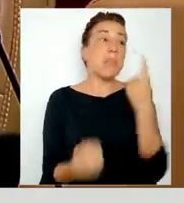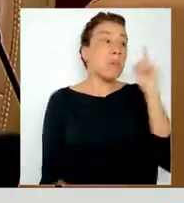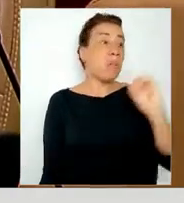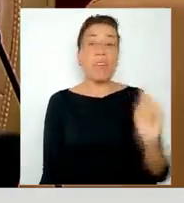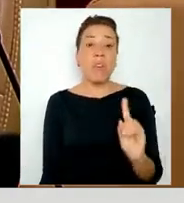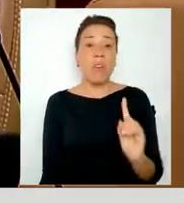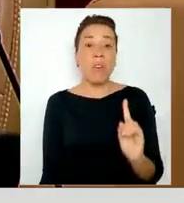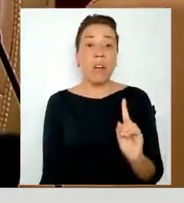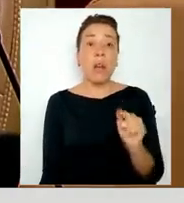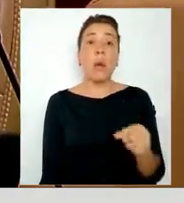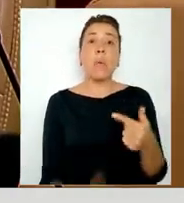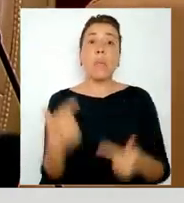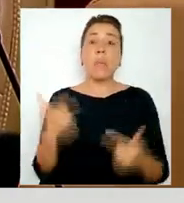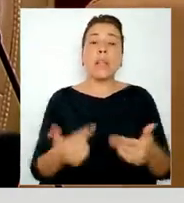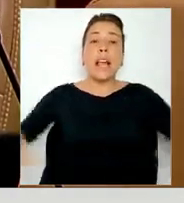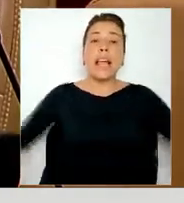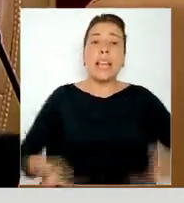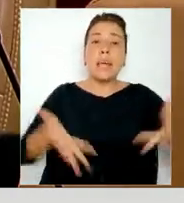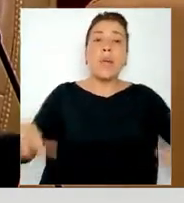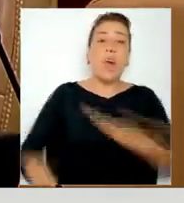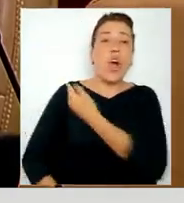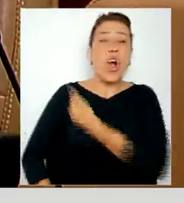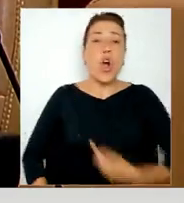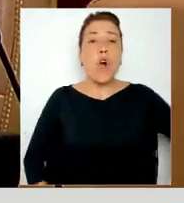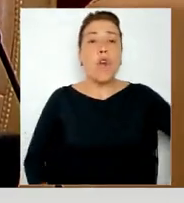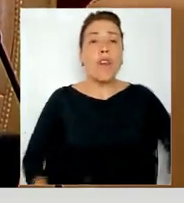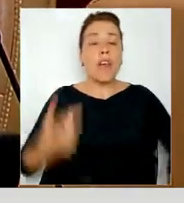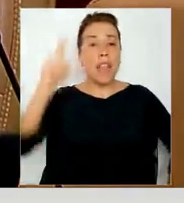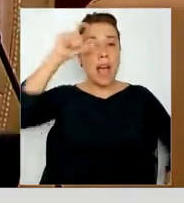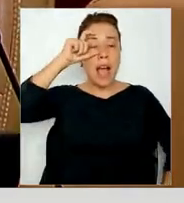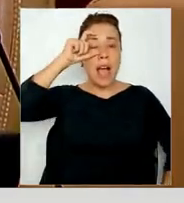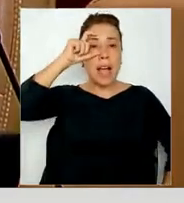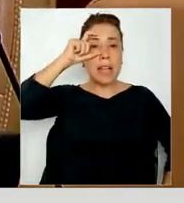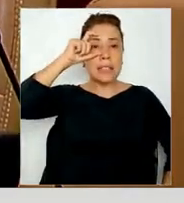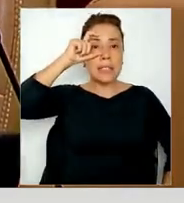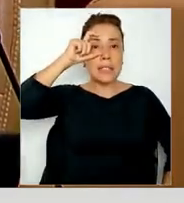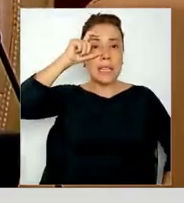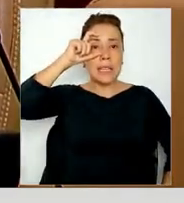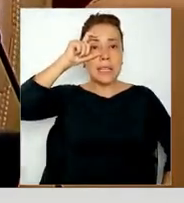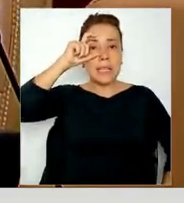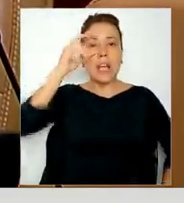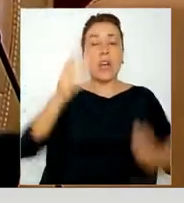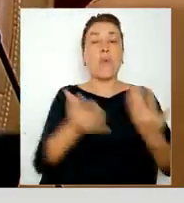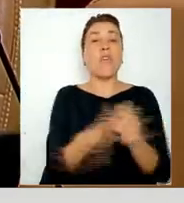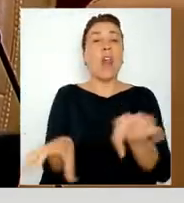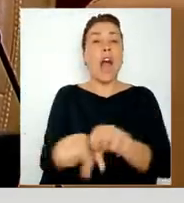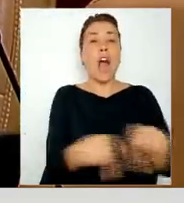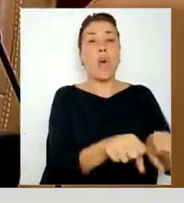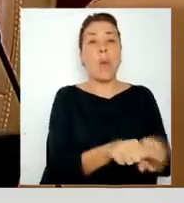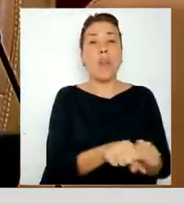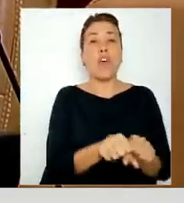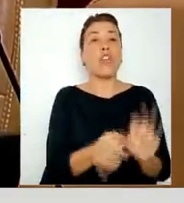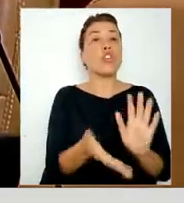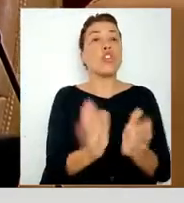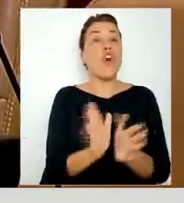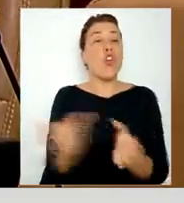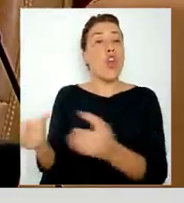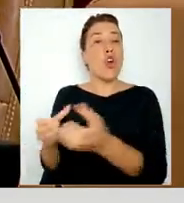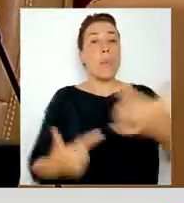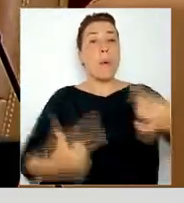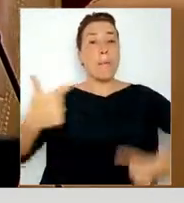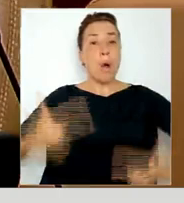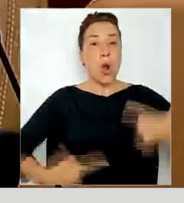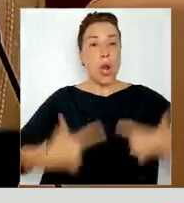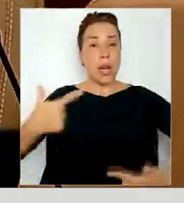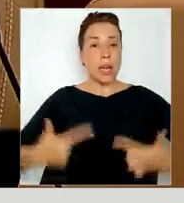impulsada por el gobierno del presidente Allende que contó con el consenso de todos los sectores políticos sin embargo